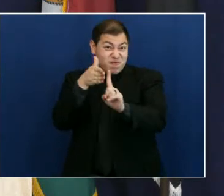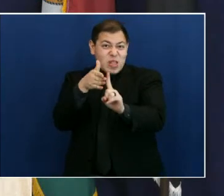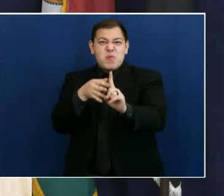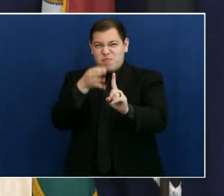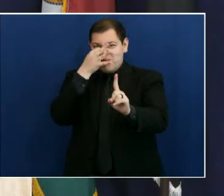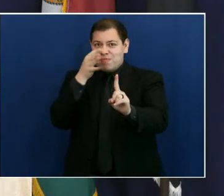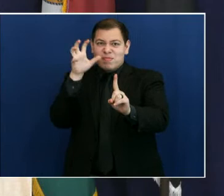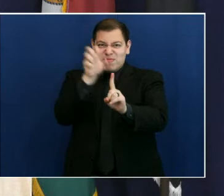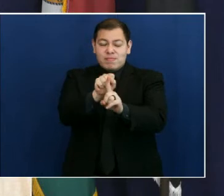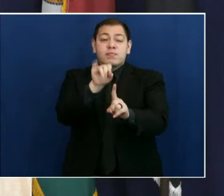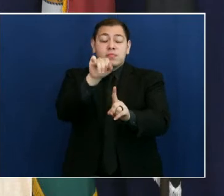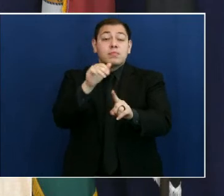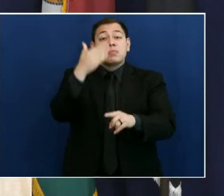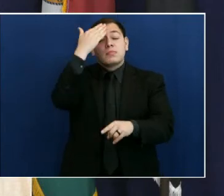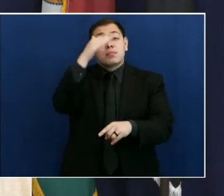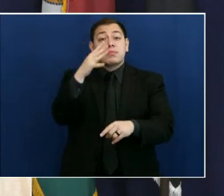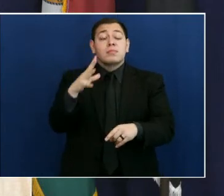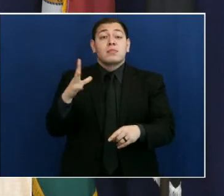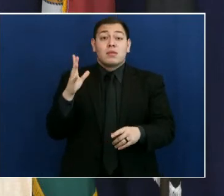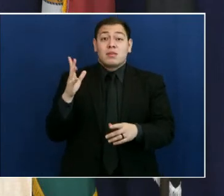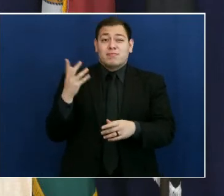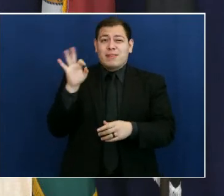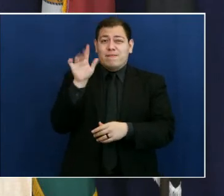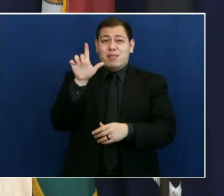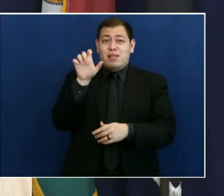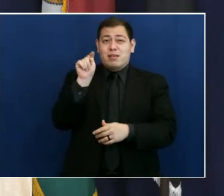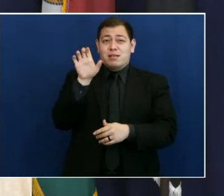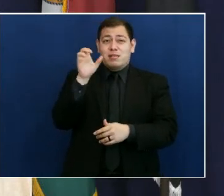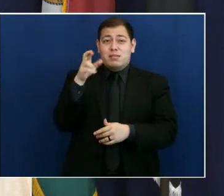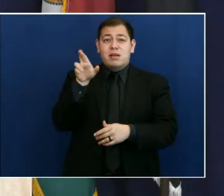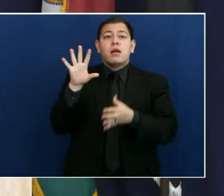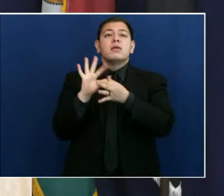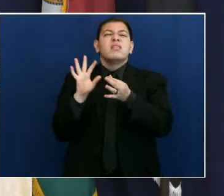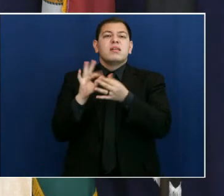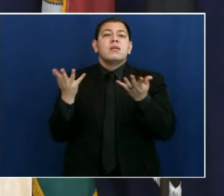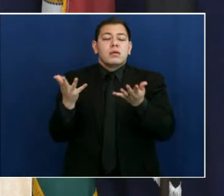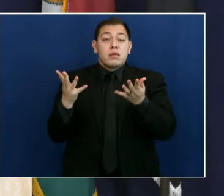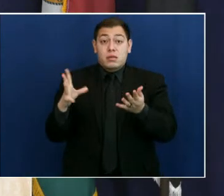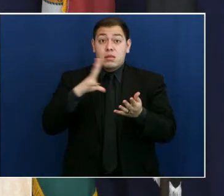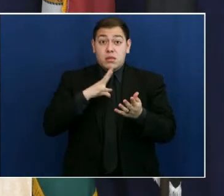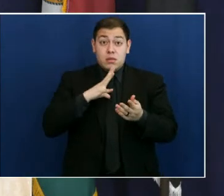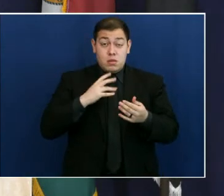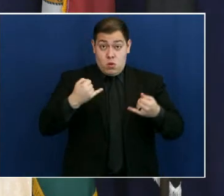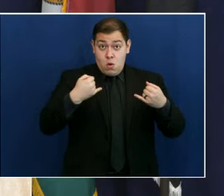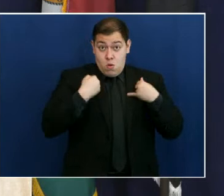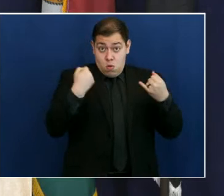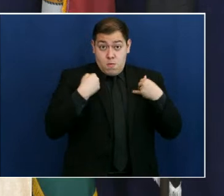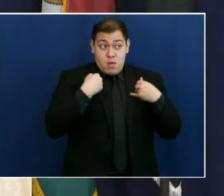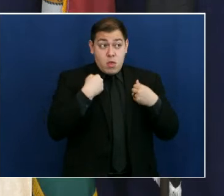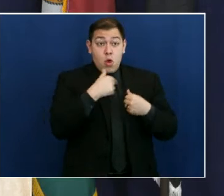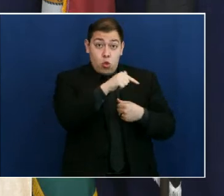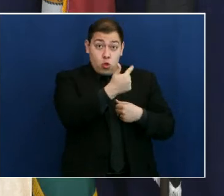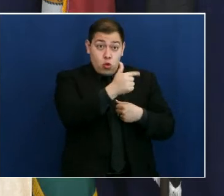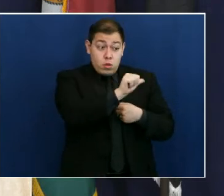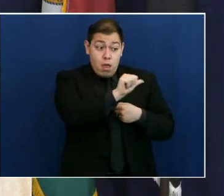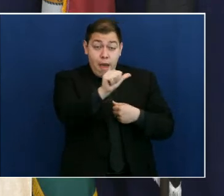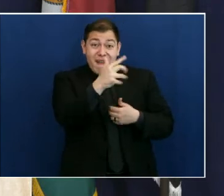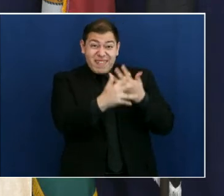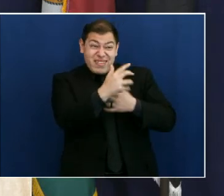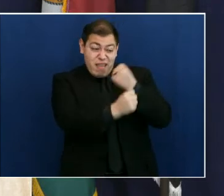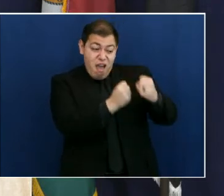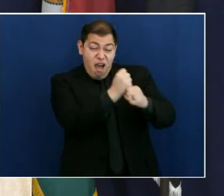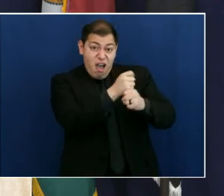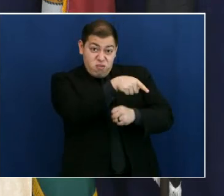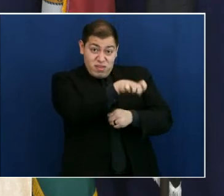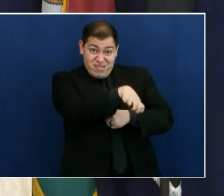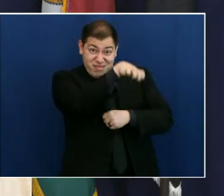Fletcher, pronto abriremos el proceso de vacunación para los jóvenes de 12 a 15 años de edad que ya van a poder acudir